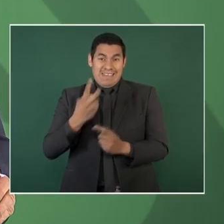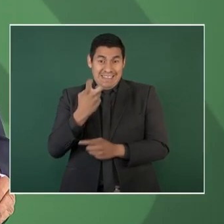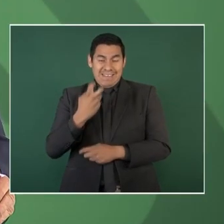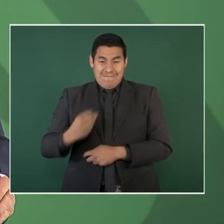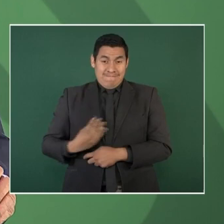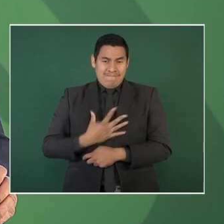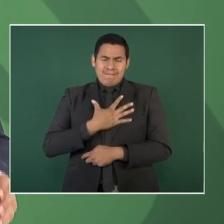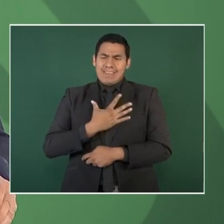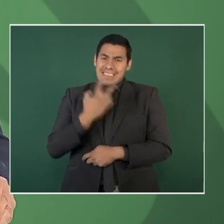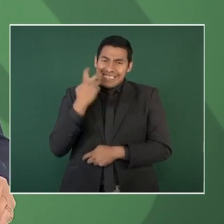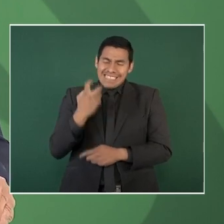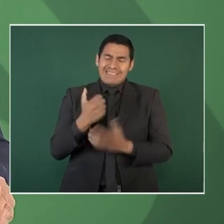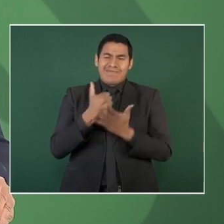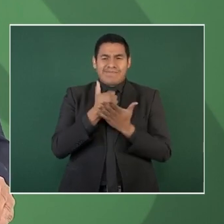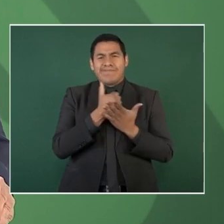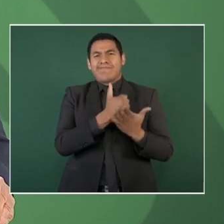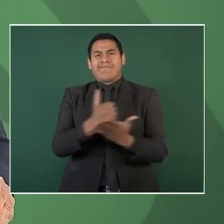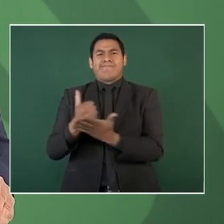Y